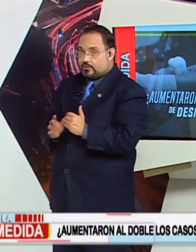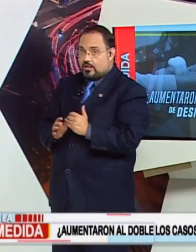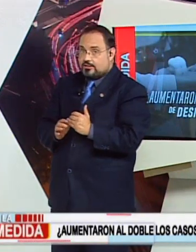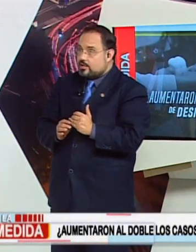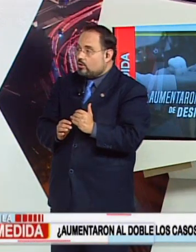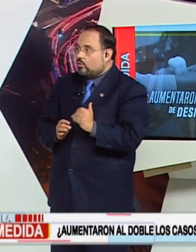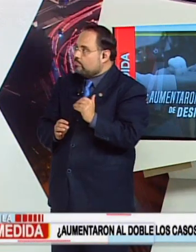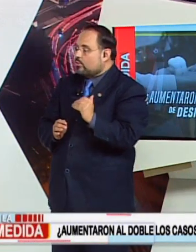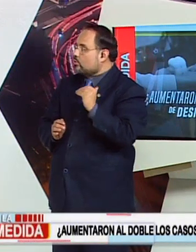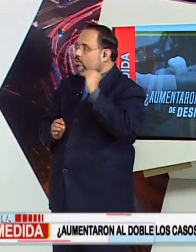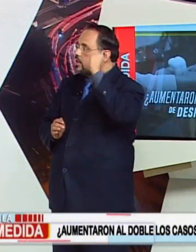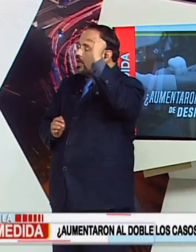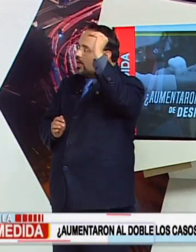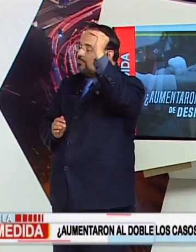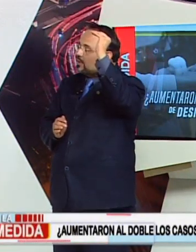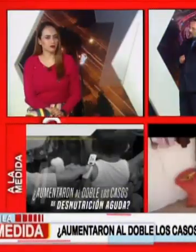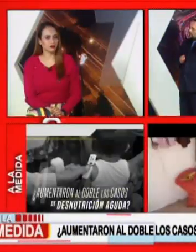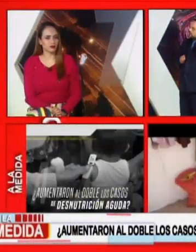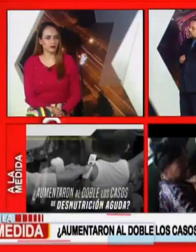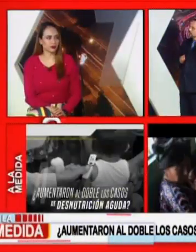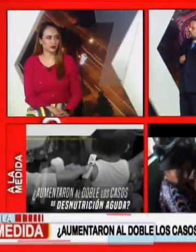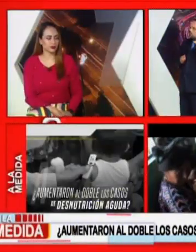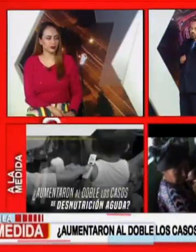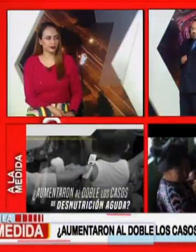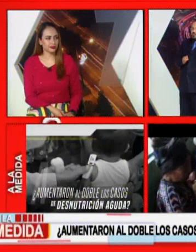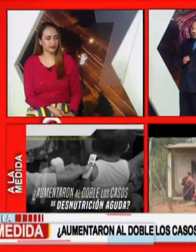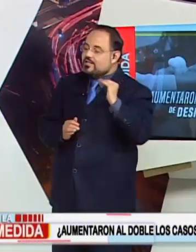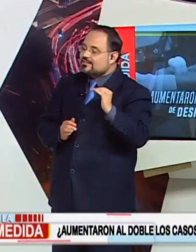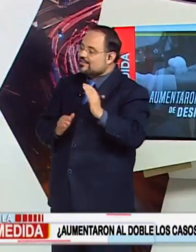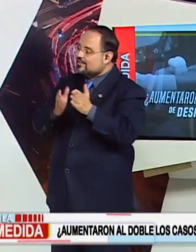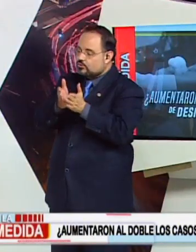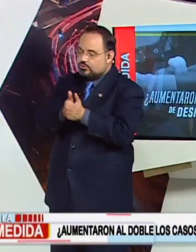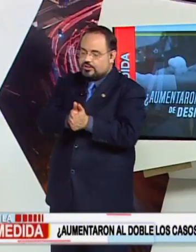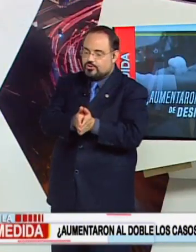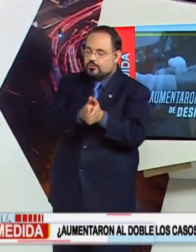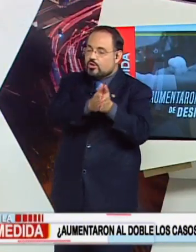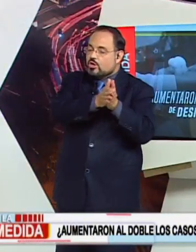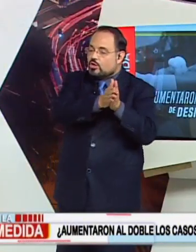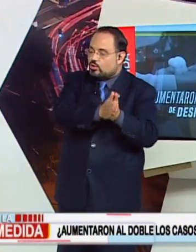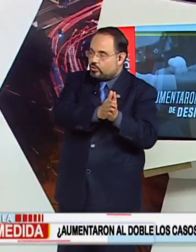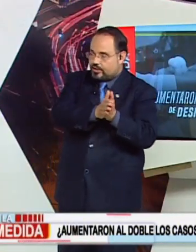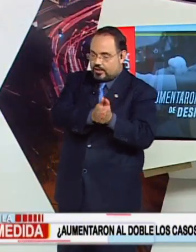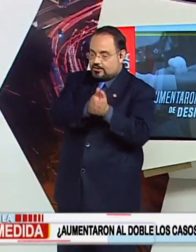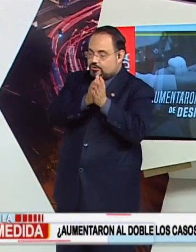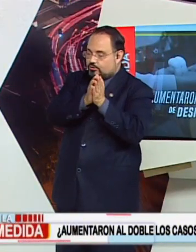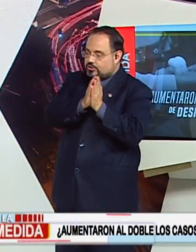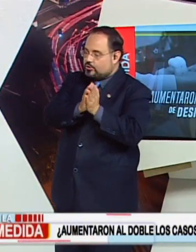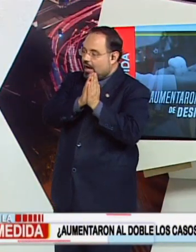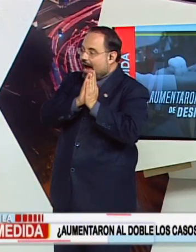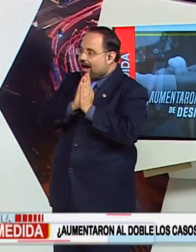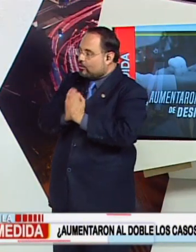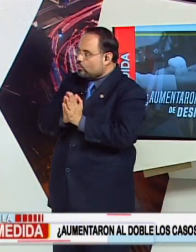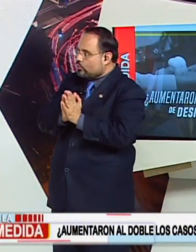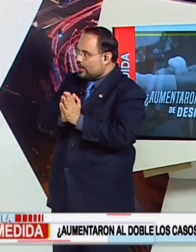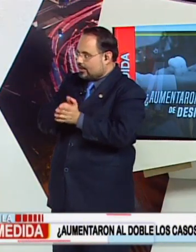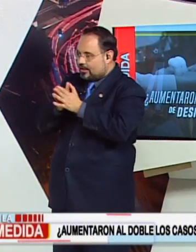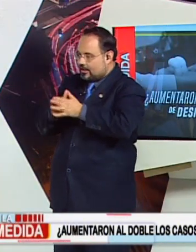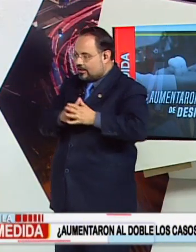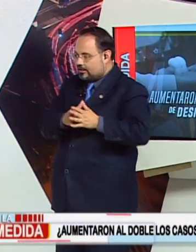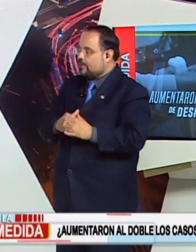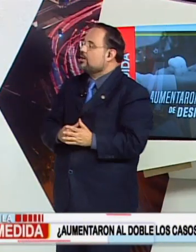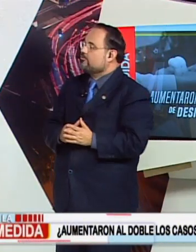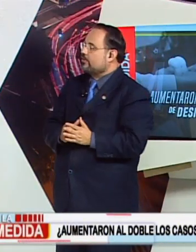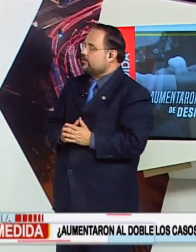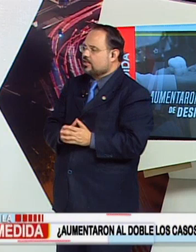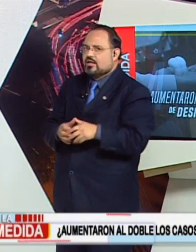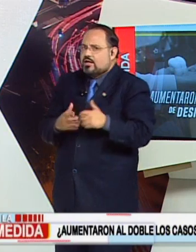guatemala sería hoy por hoy el país latinoamericano con un mayor índice de desnutrición crónica es nutrición en